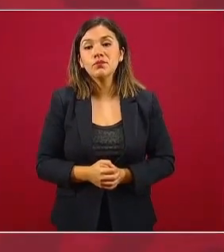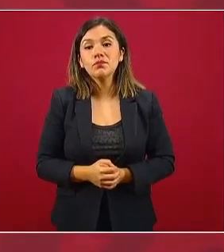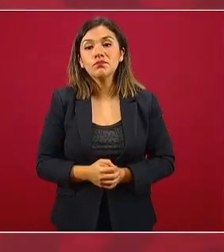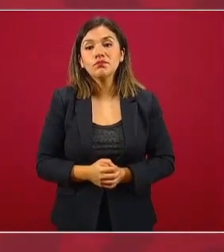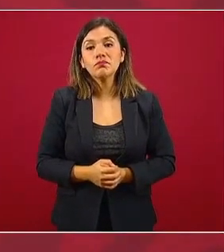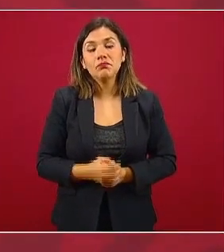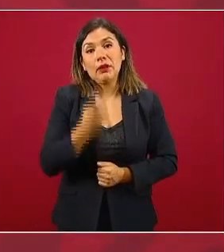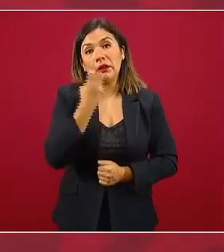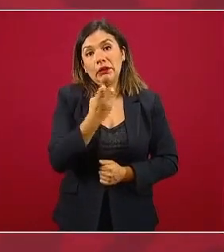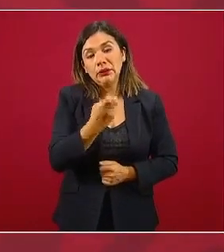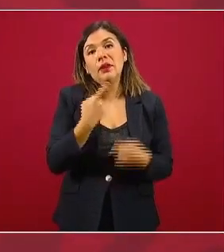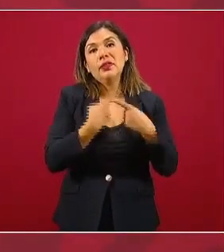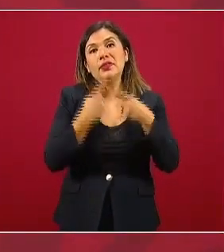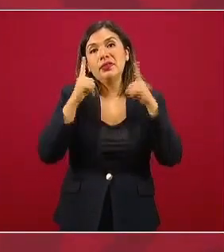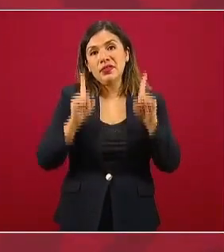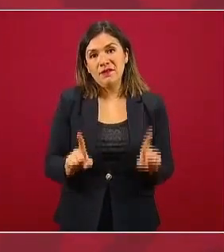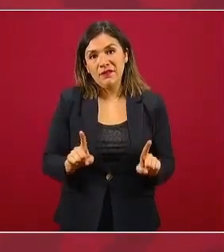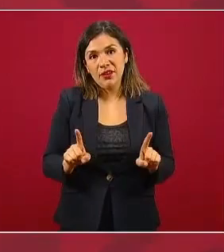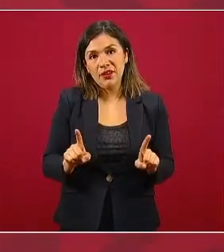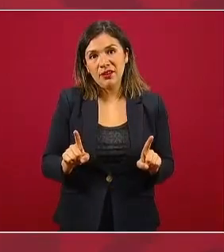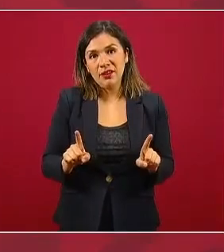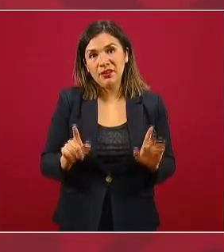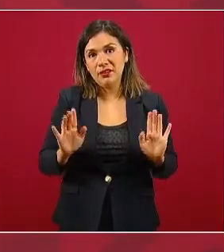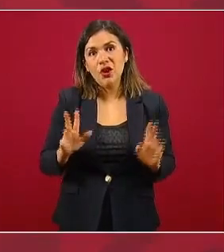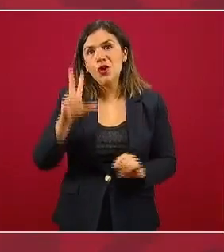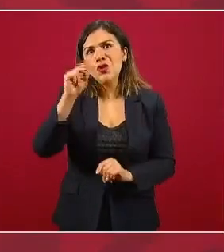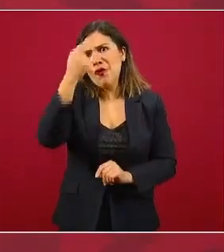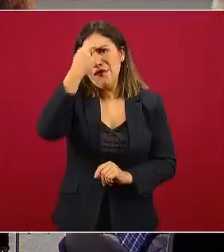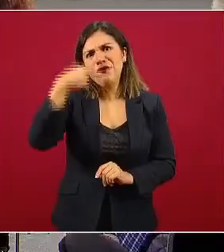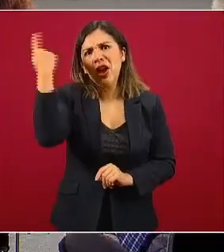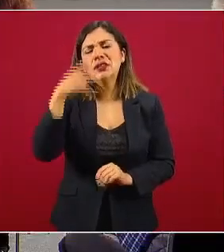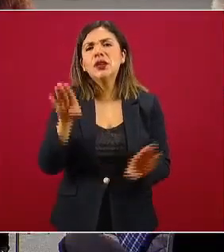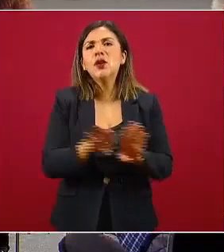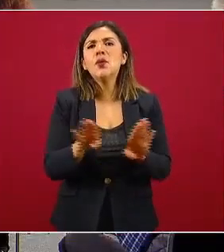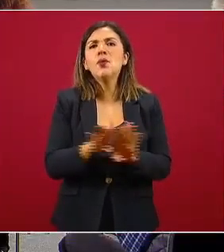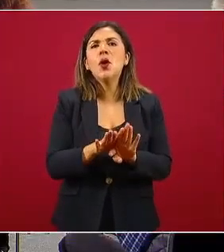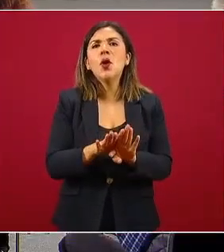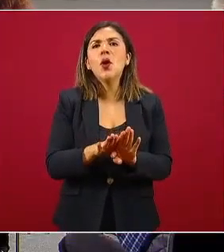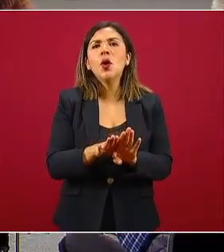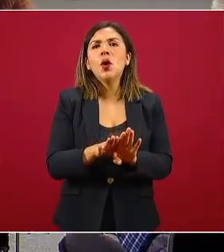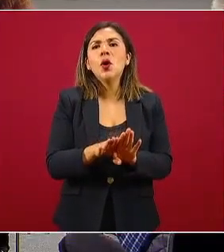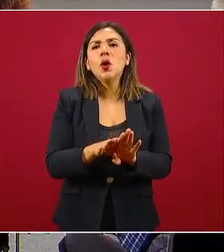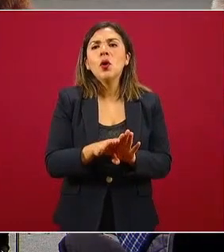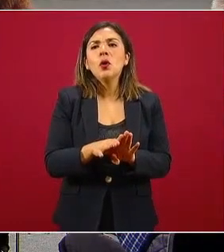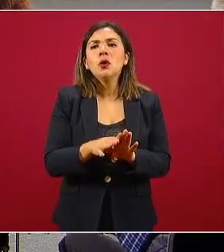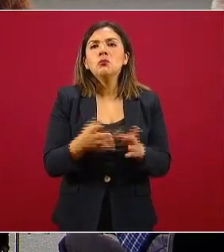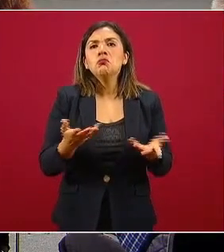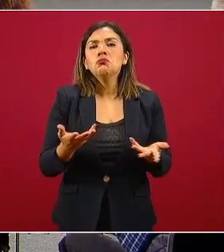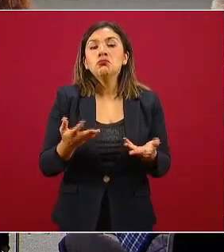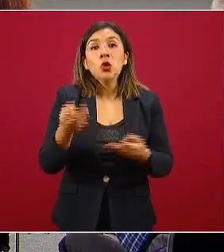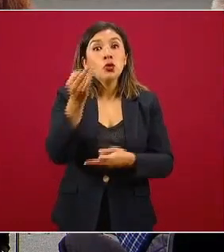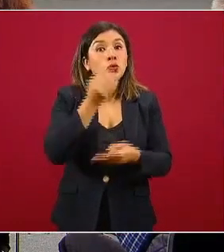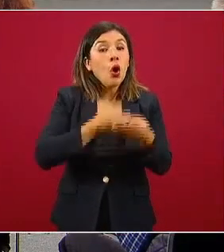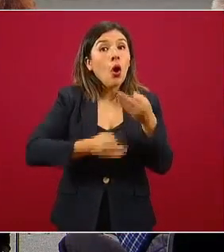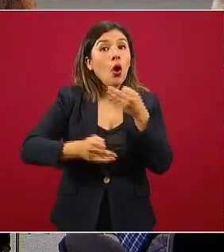Es distinto, ¿no? O sea, no es fácil así de que, a ver,